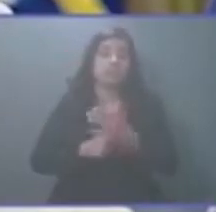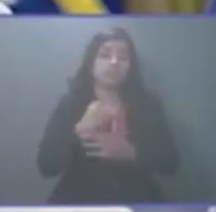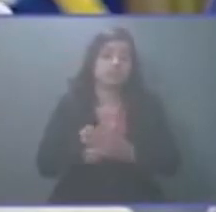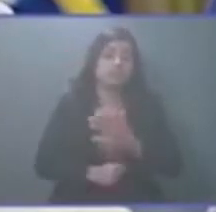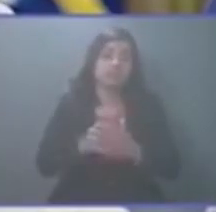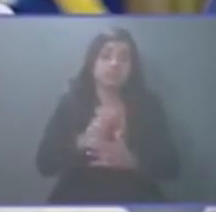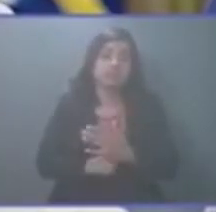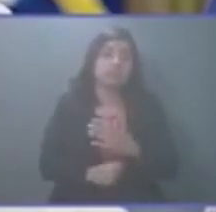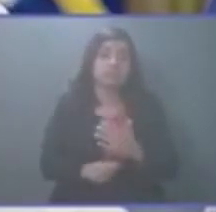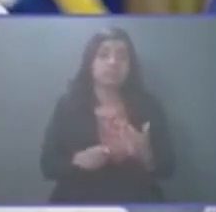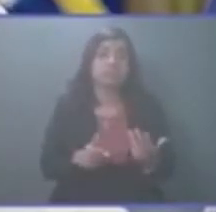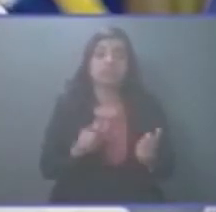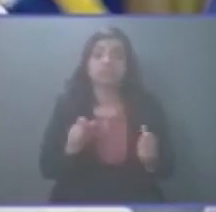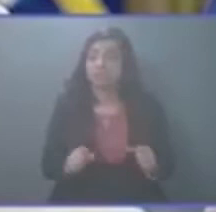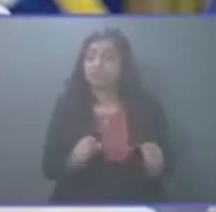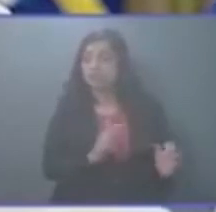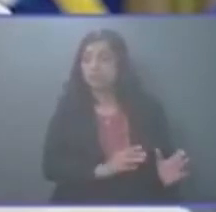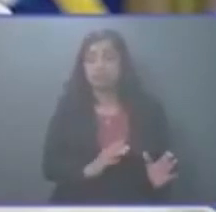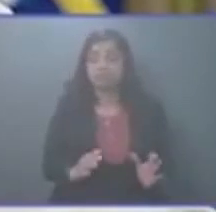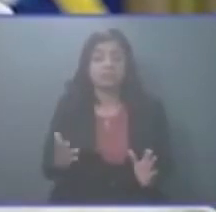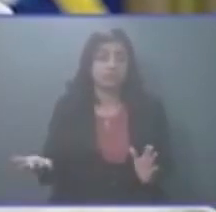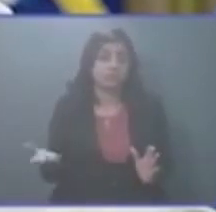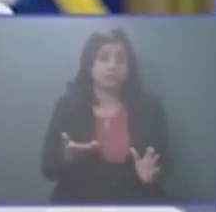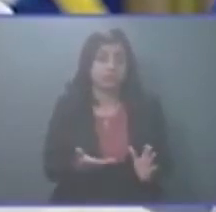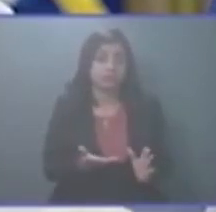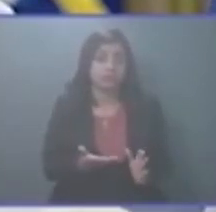se ve mártir realizado